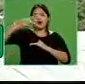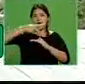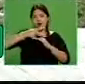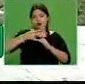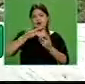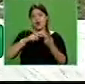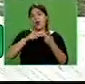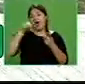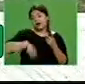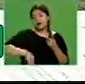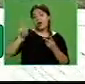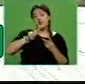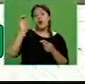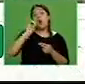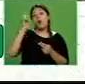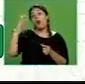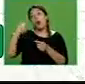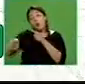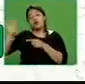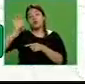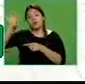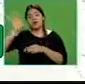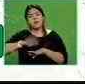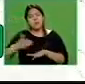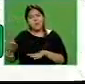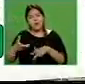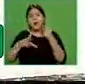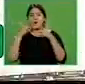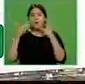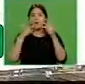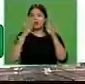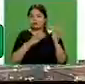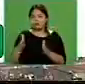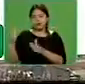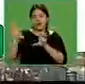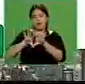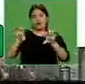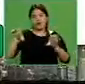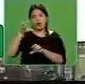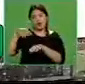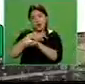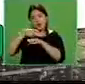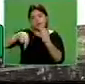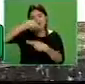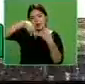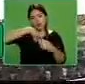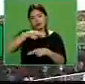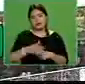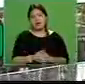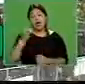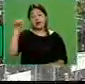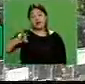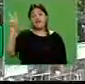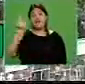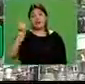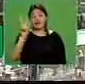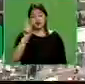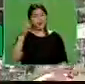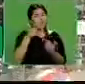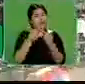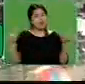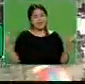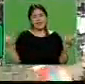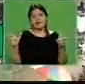bien sea en Venezuela o en el exterior, gracias a las políticas educativas del gobierno revolucionario. Venezuela es territorio libre